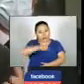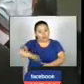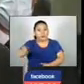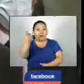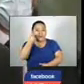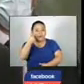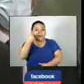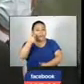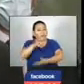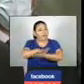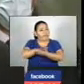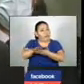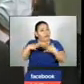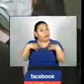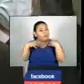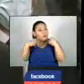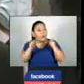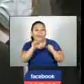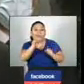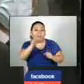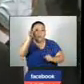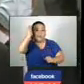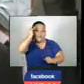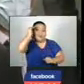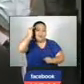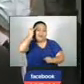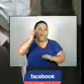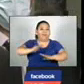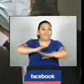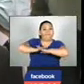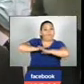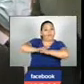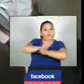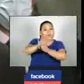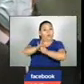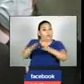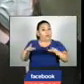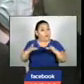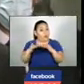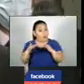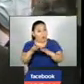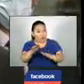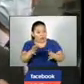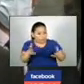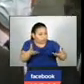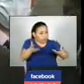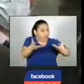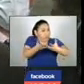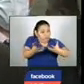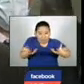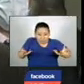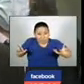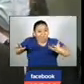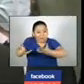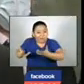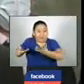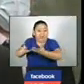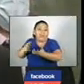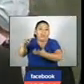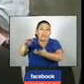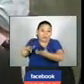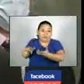que todos conocemos que puedan facilitar esa transmisión de la enfermedad, y evidentemente aquellas aglomeraciones masivas que puedan